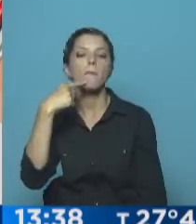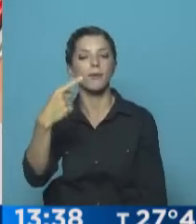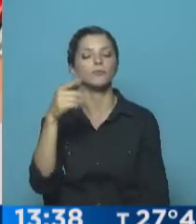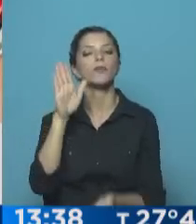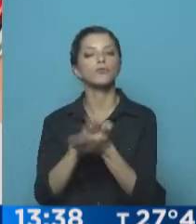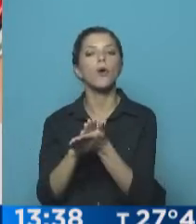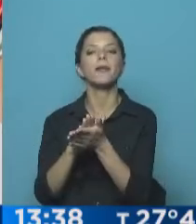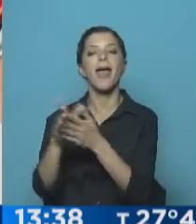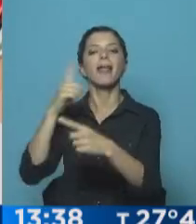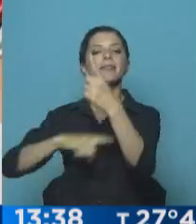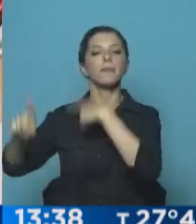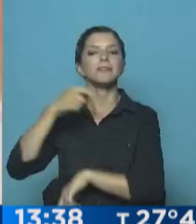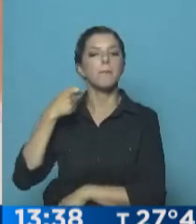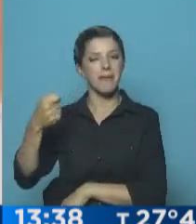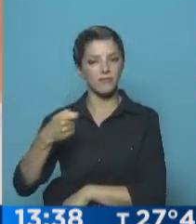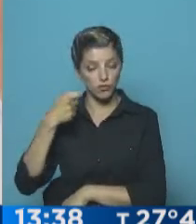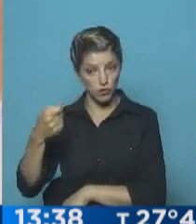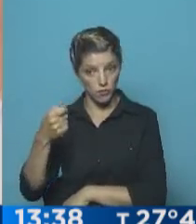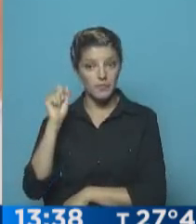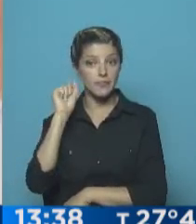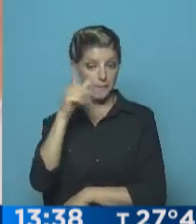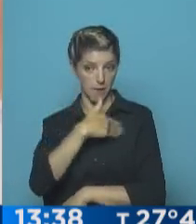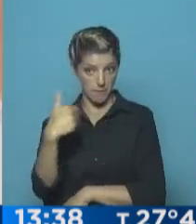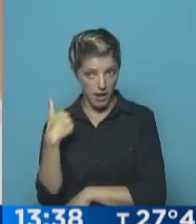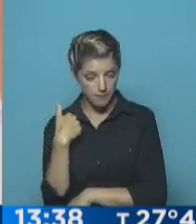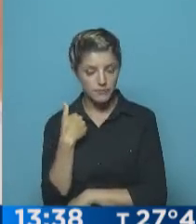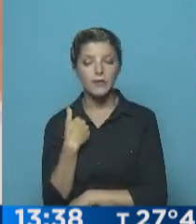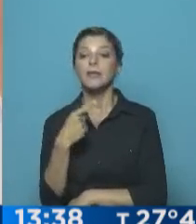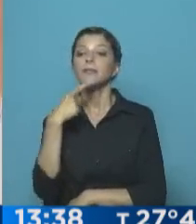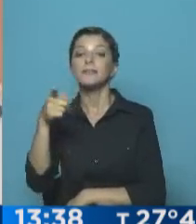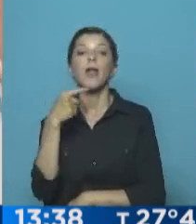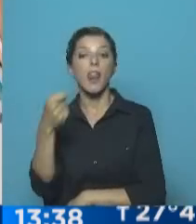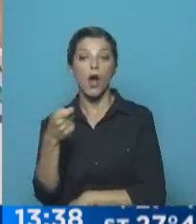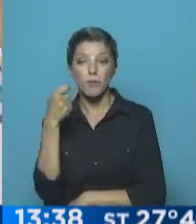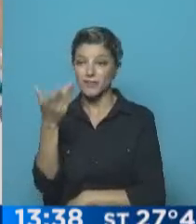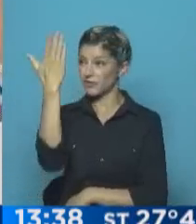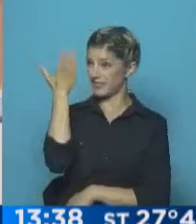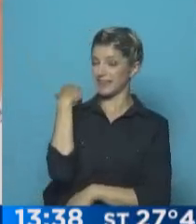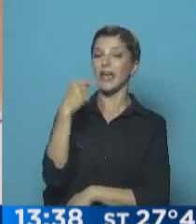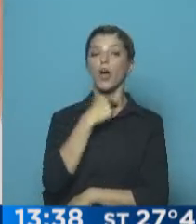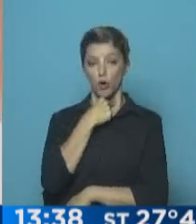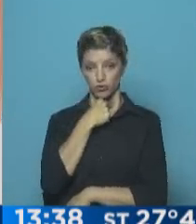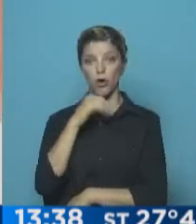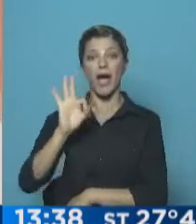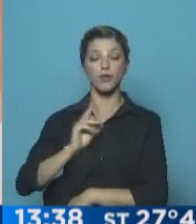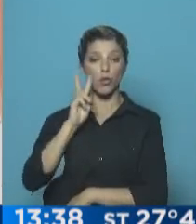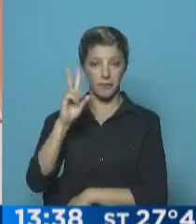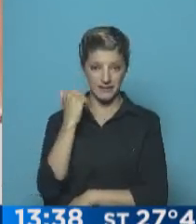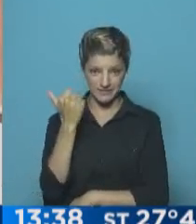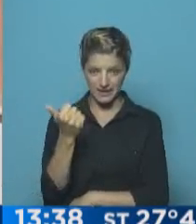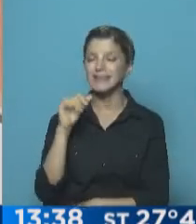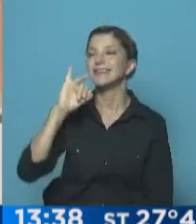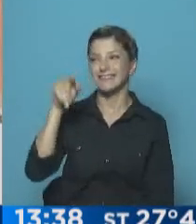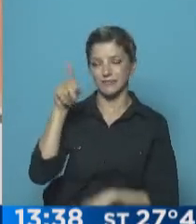de su mamá y cuenta que Está trabada la jubilación que cobra Lidia desde agosto del año 2006 S ag es un tema medio